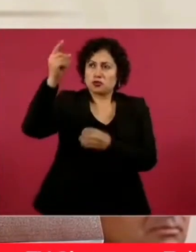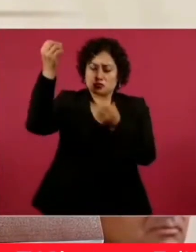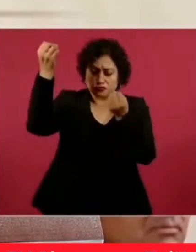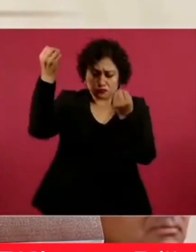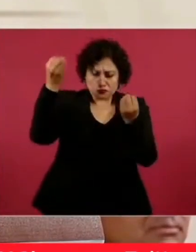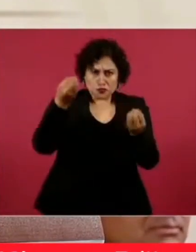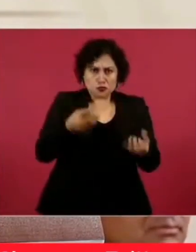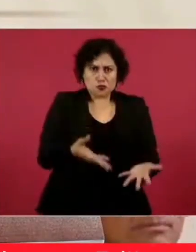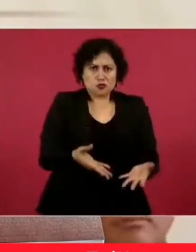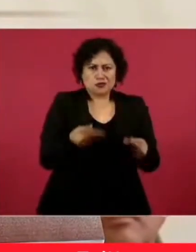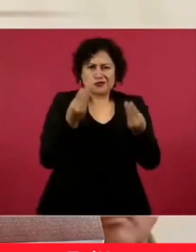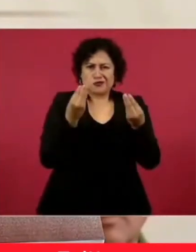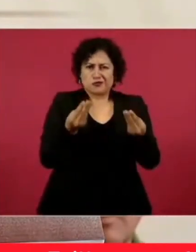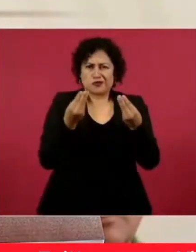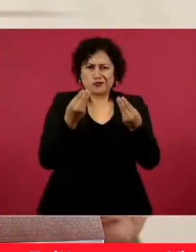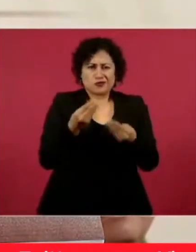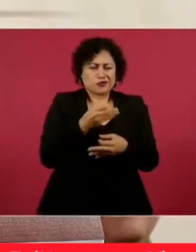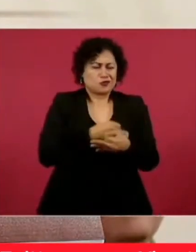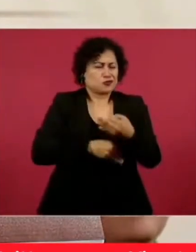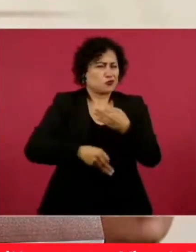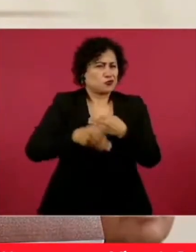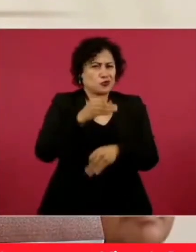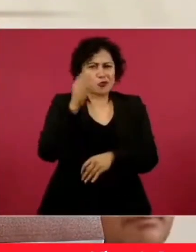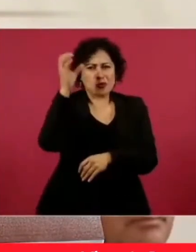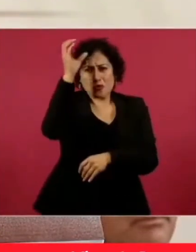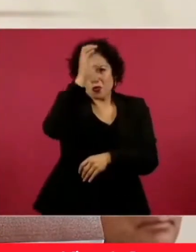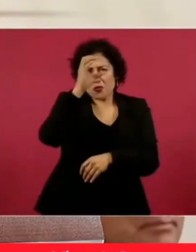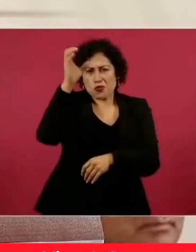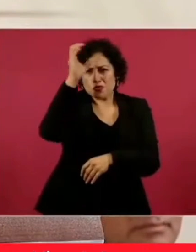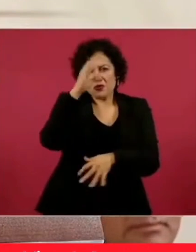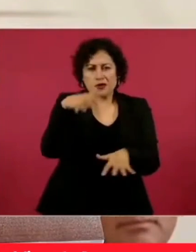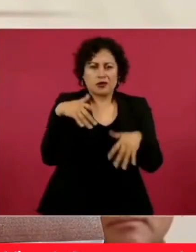todo, cultura, un pueblo extraordinario,